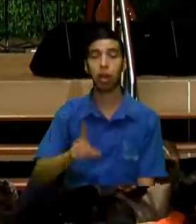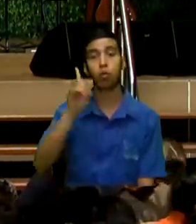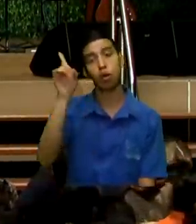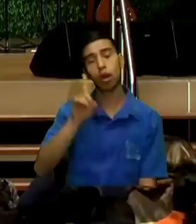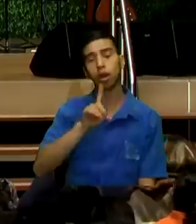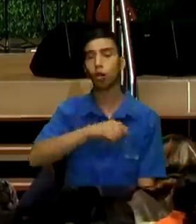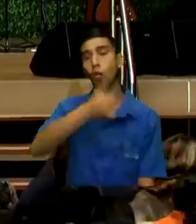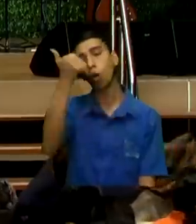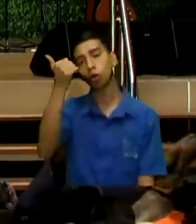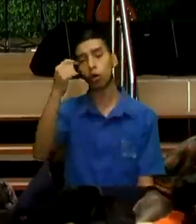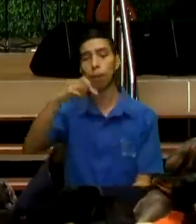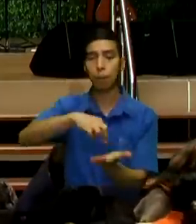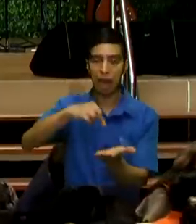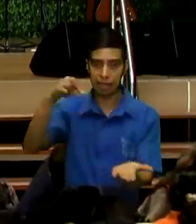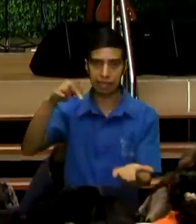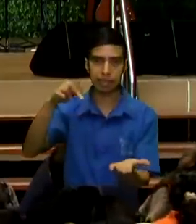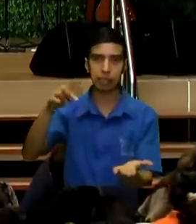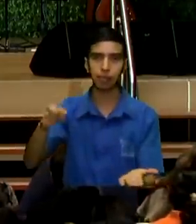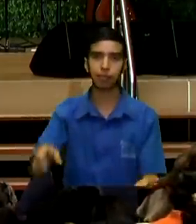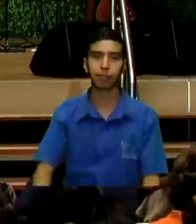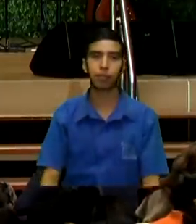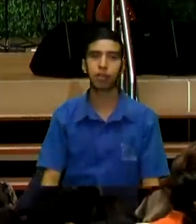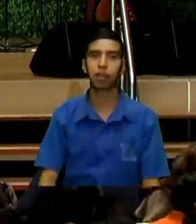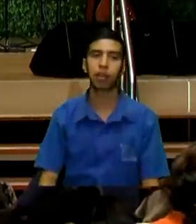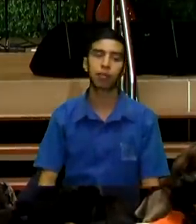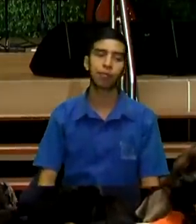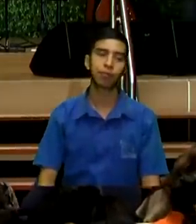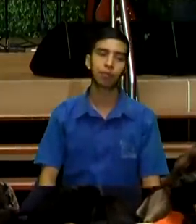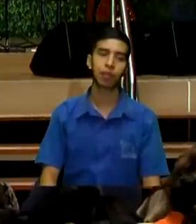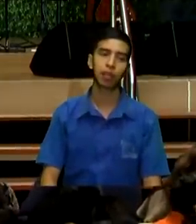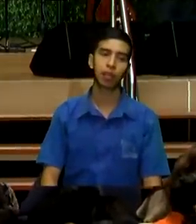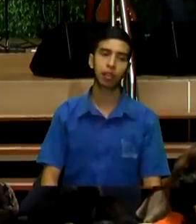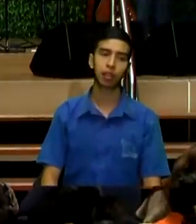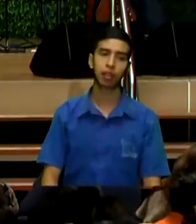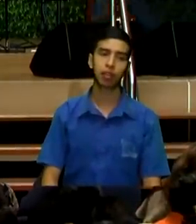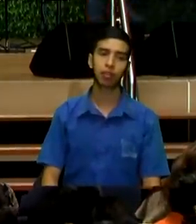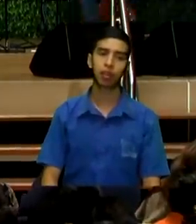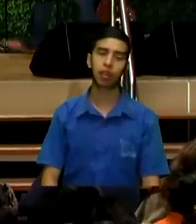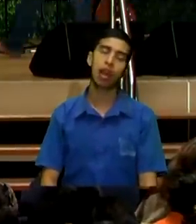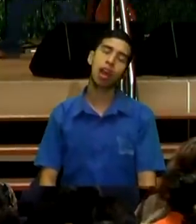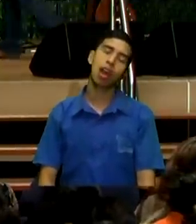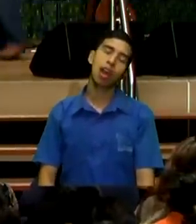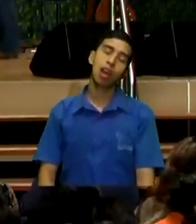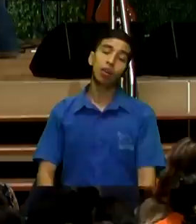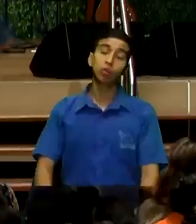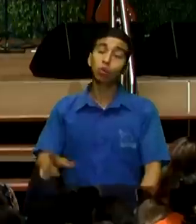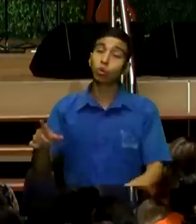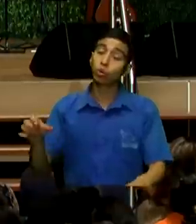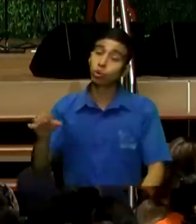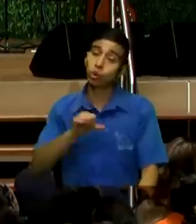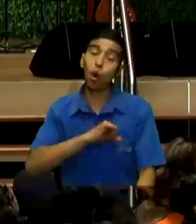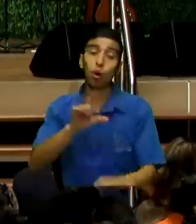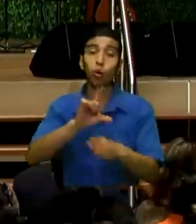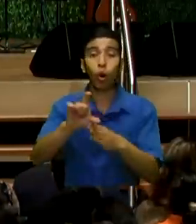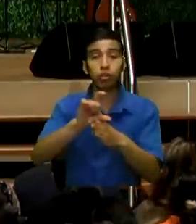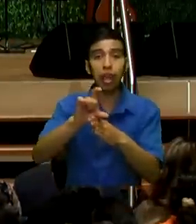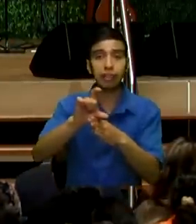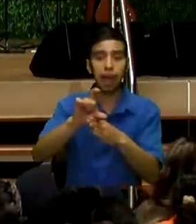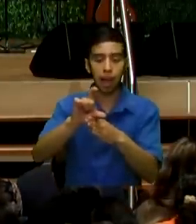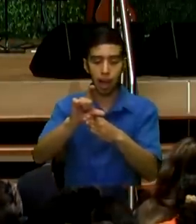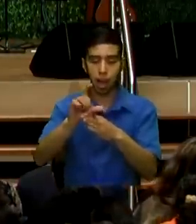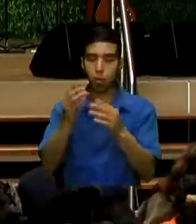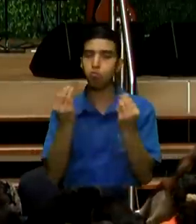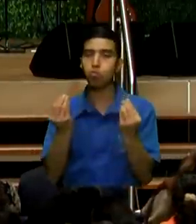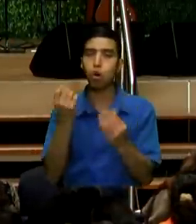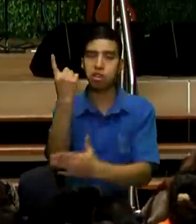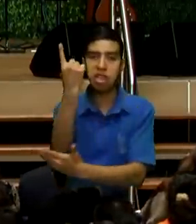activaron. Como que alguien diga, bueno, pero eso siempre pasa. Y Dios extendiendo